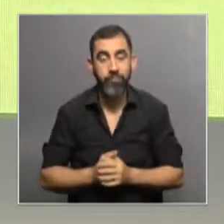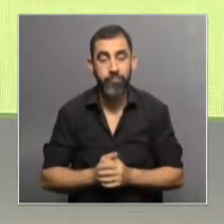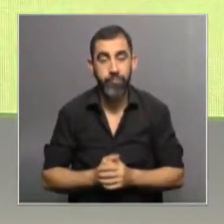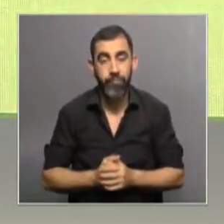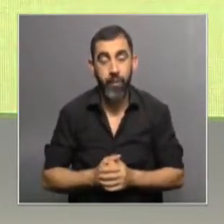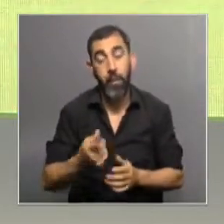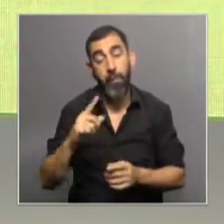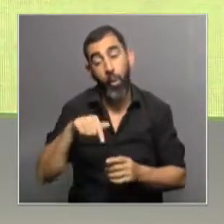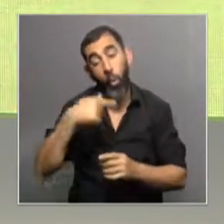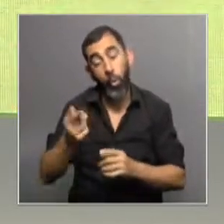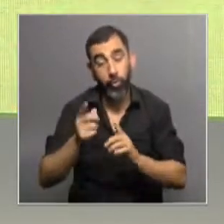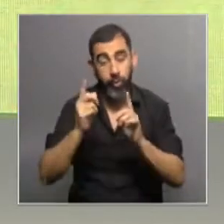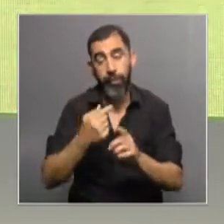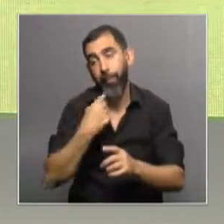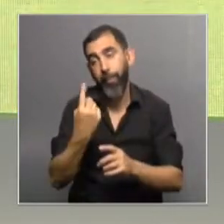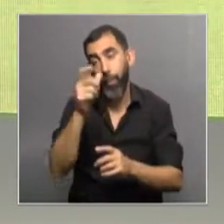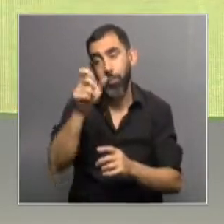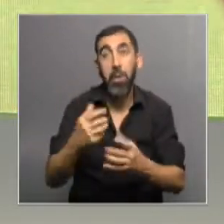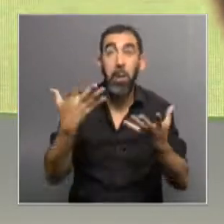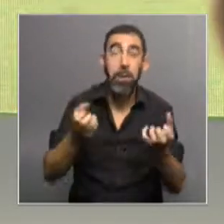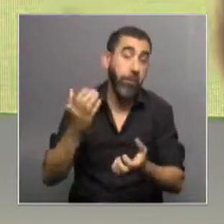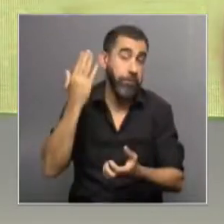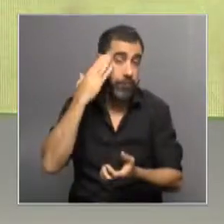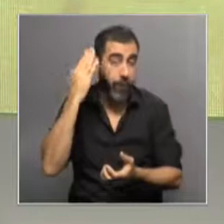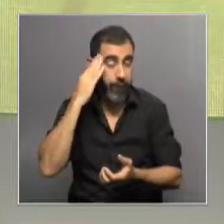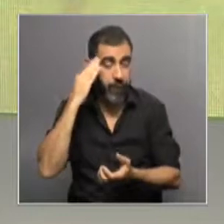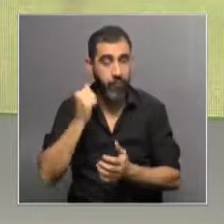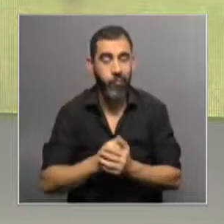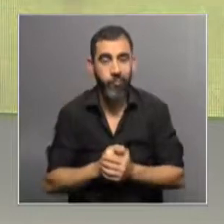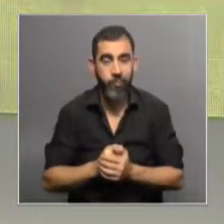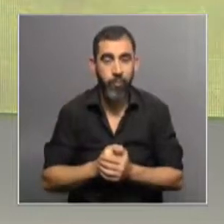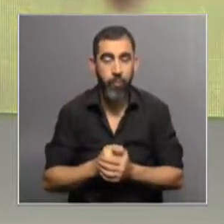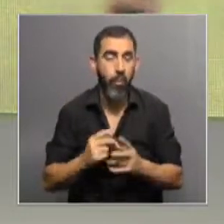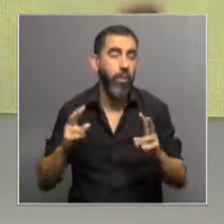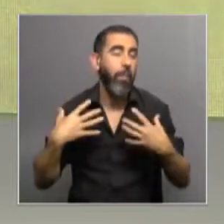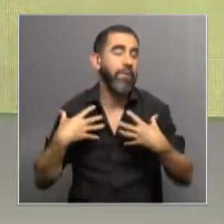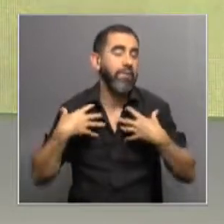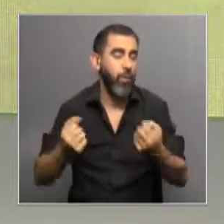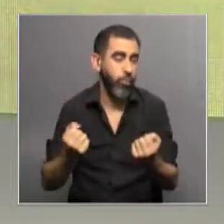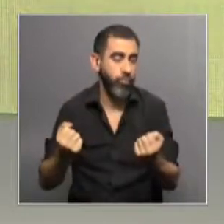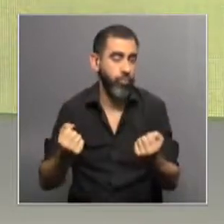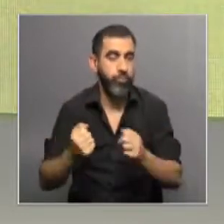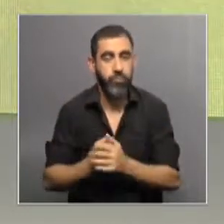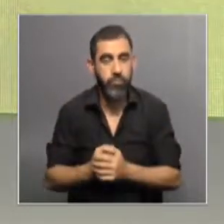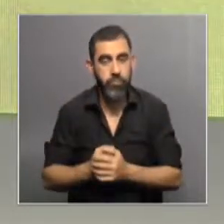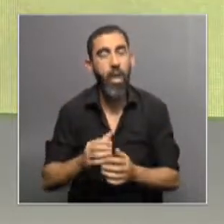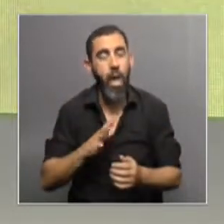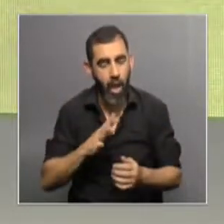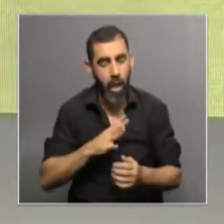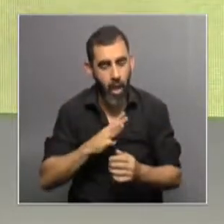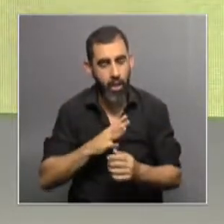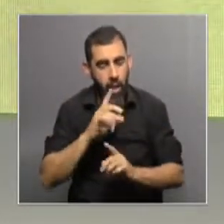del otro lado, si una persona quiere saber, como hablando como para tener más salud, de alguna forma, hay test,